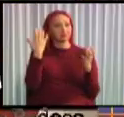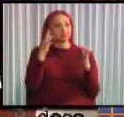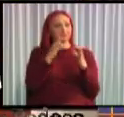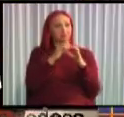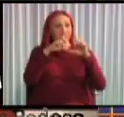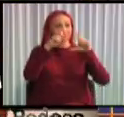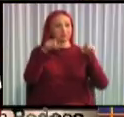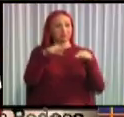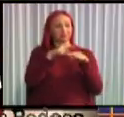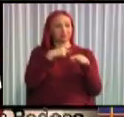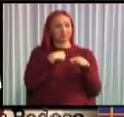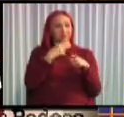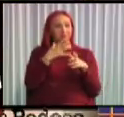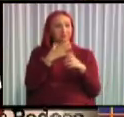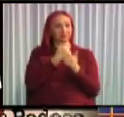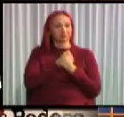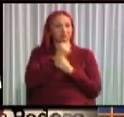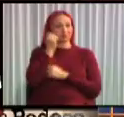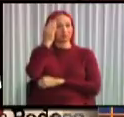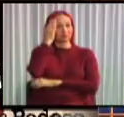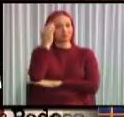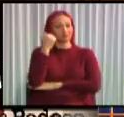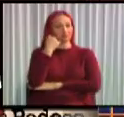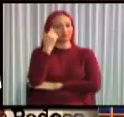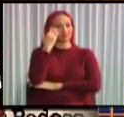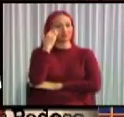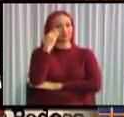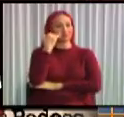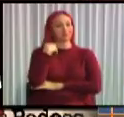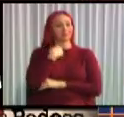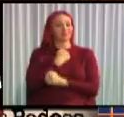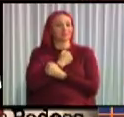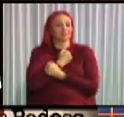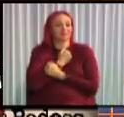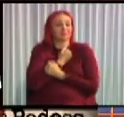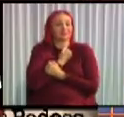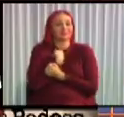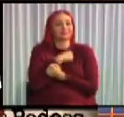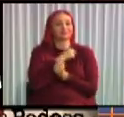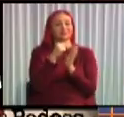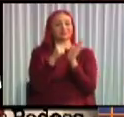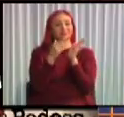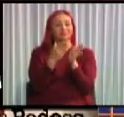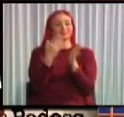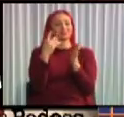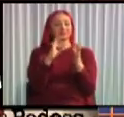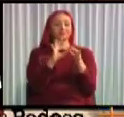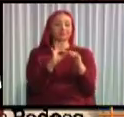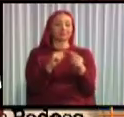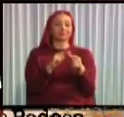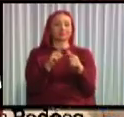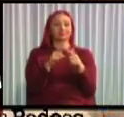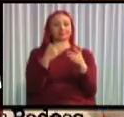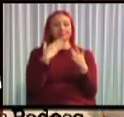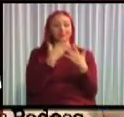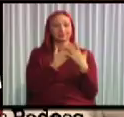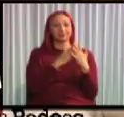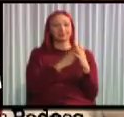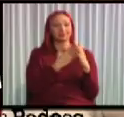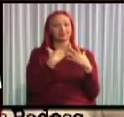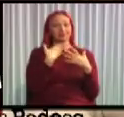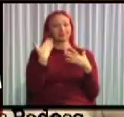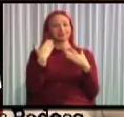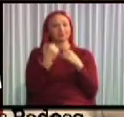yo. Me quería mucho porque sabía lo que uno daba, lo que representaba uno, y desearle feliz